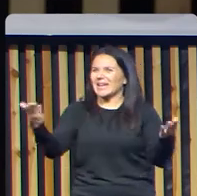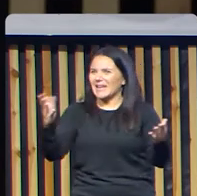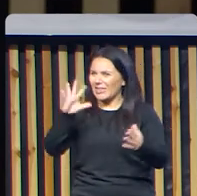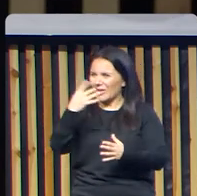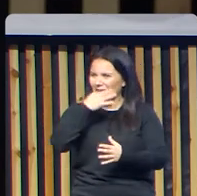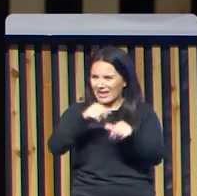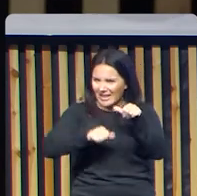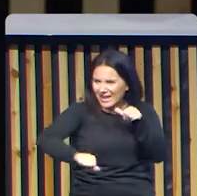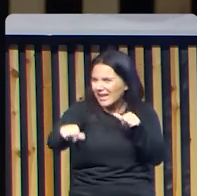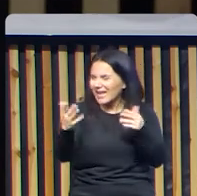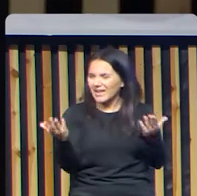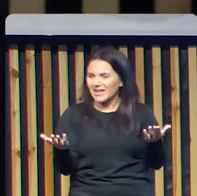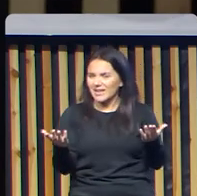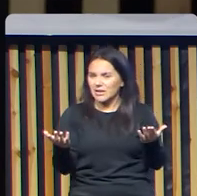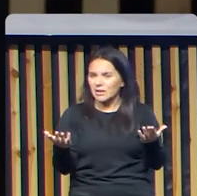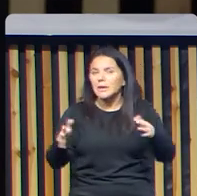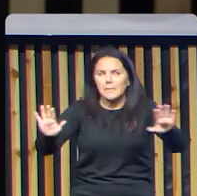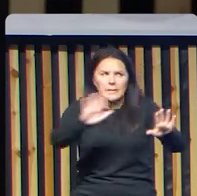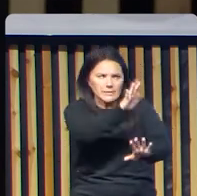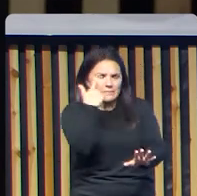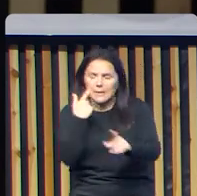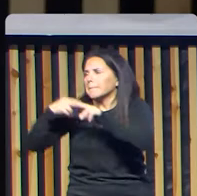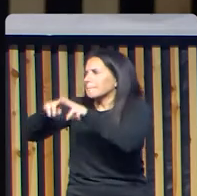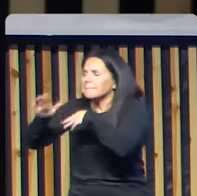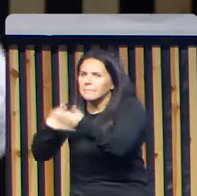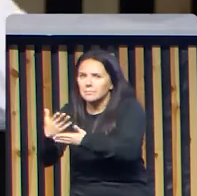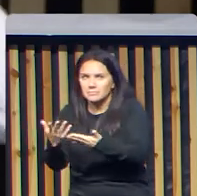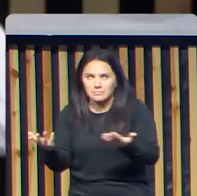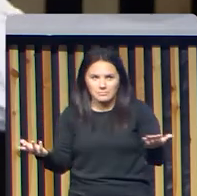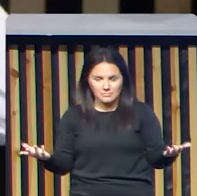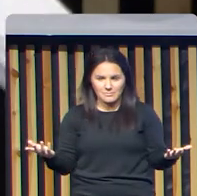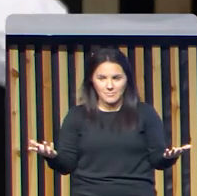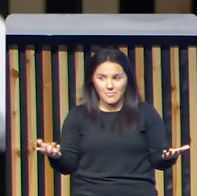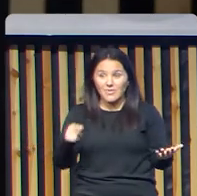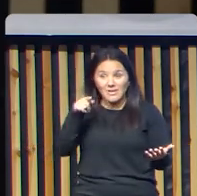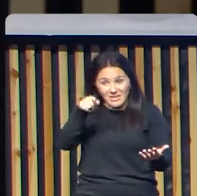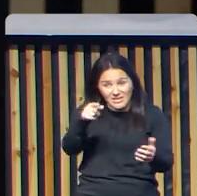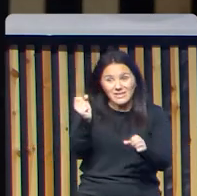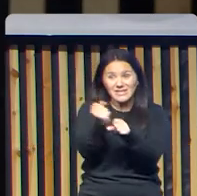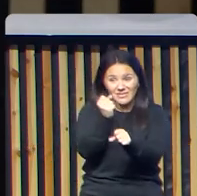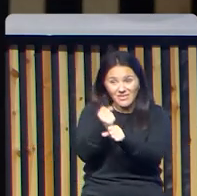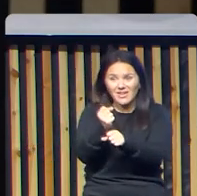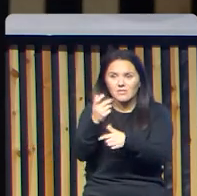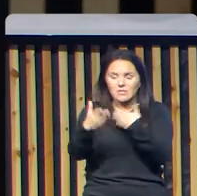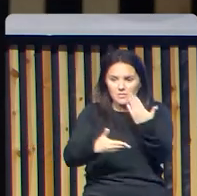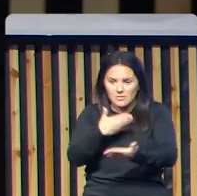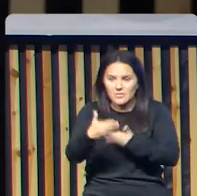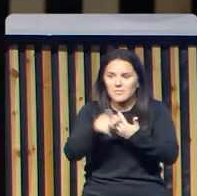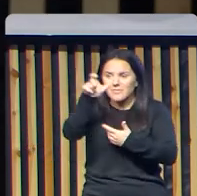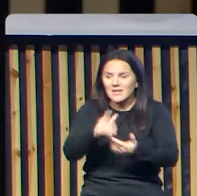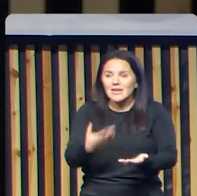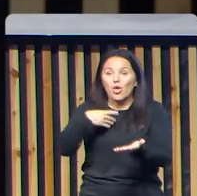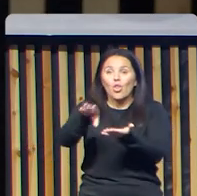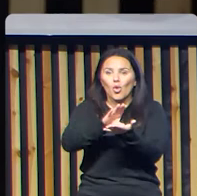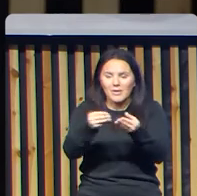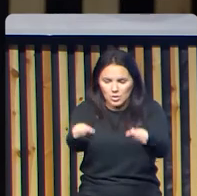a partir de las 5 Bueno pues Espera que lo miro me explico es decir esta tarea de hacerse responsable